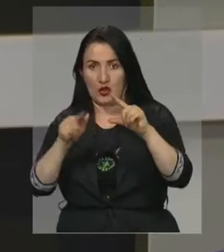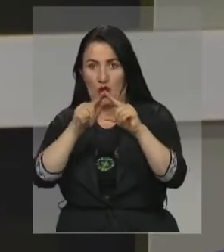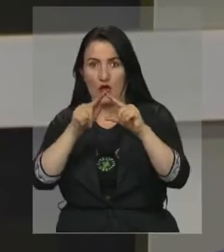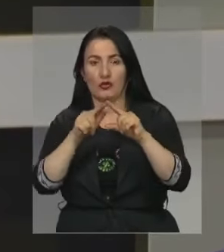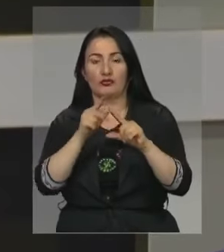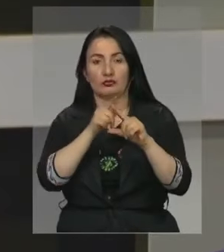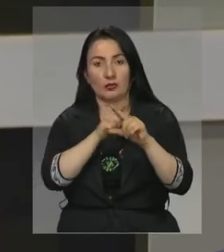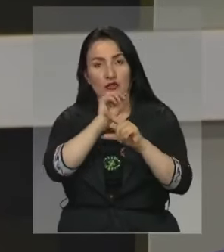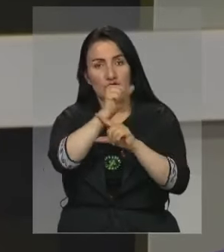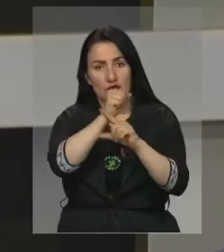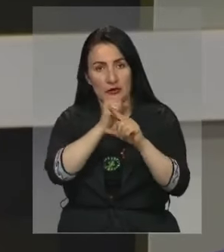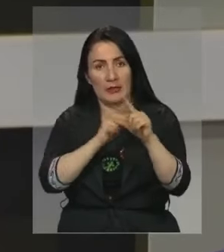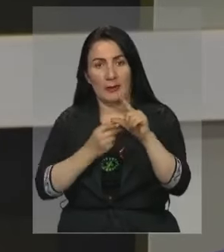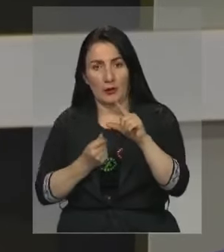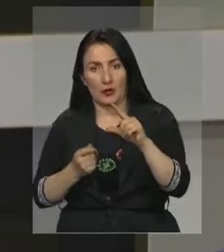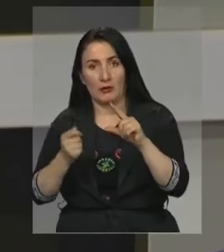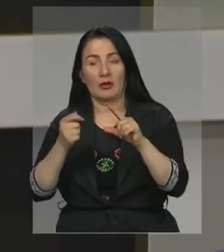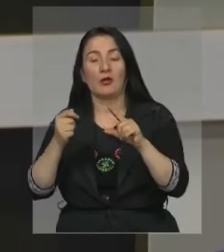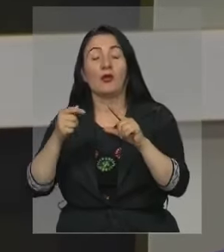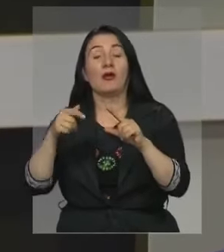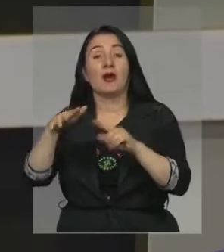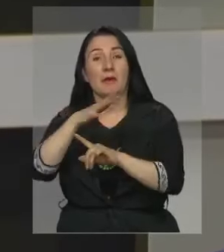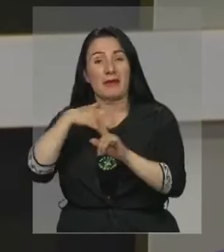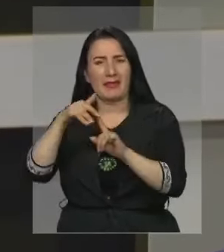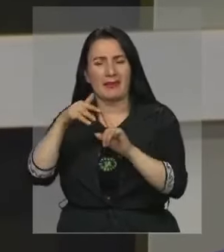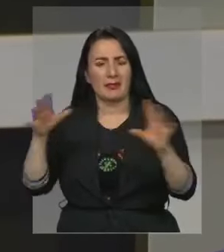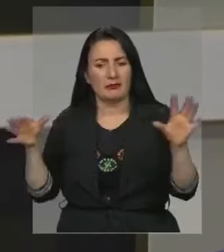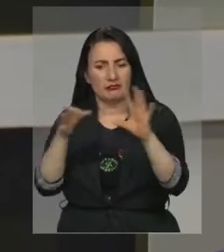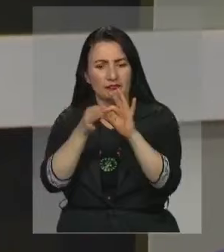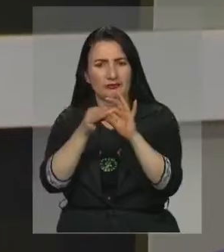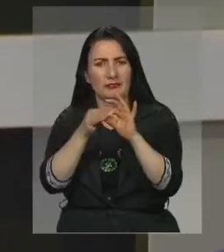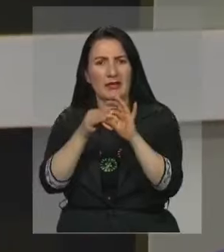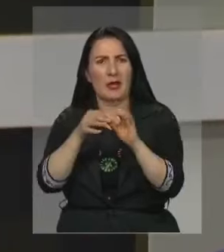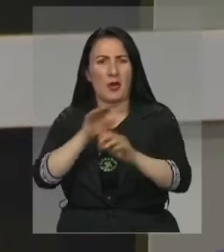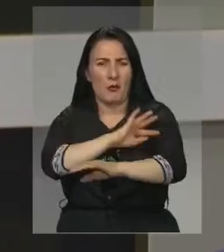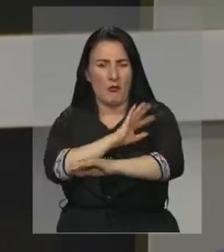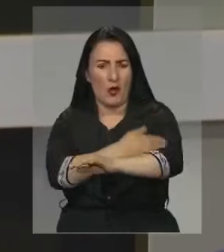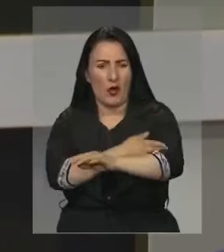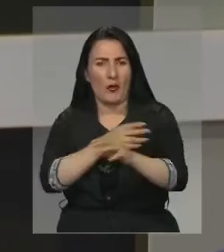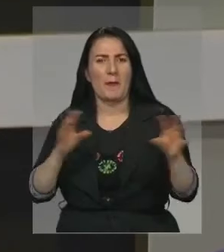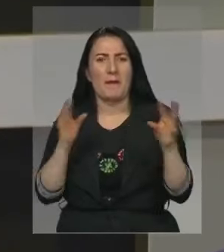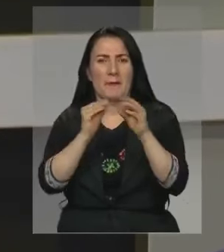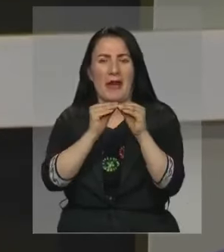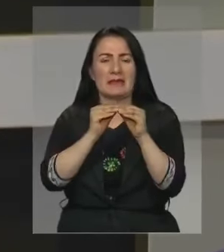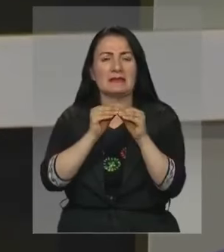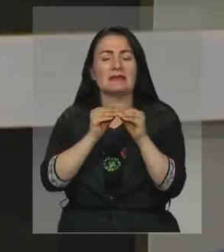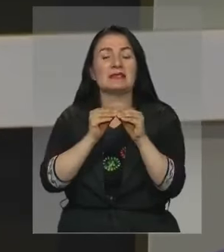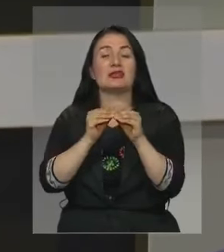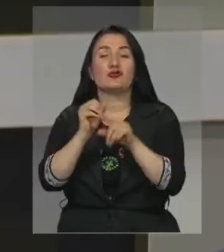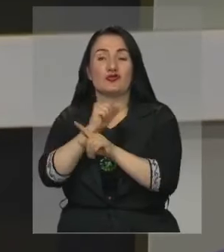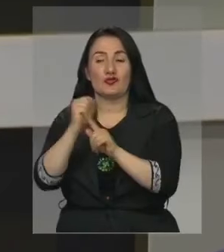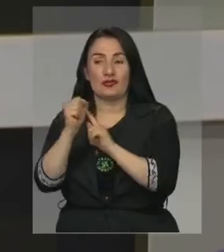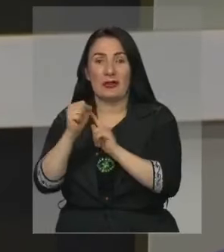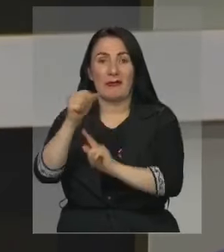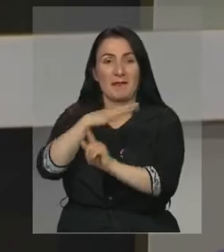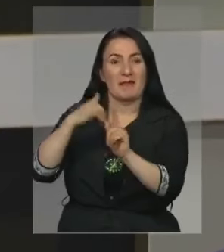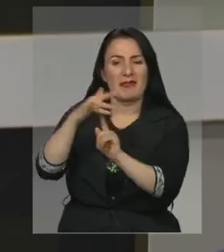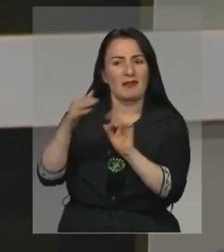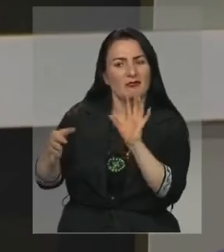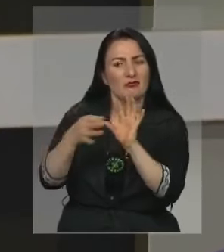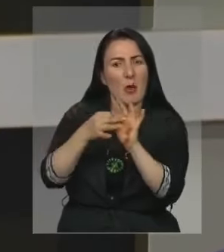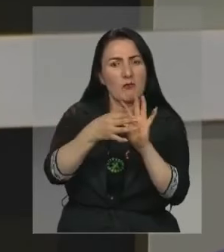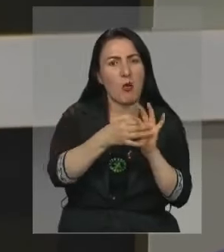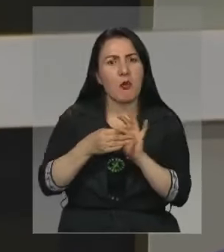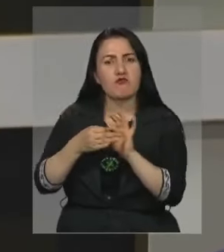solamente es unos resultados financieros que son supremamente poderosos, sino como también vinculamos temas sociales y ambientales, y que estos también tienen